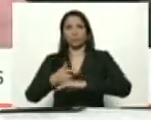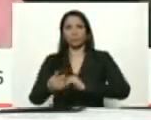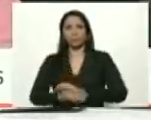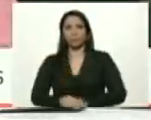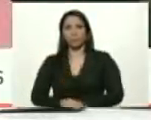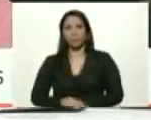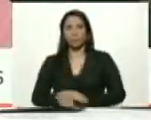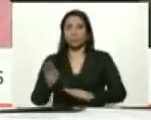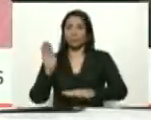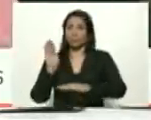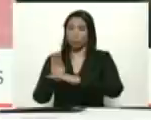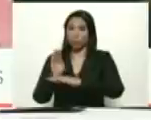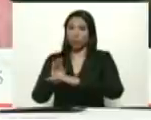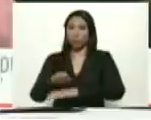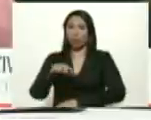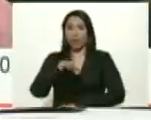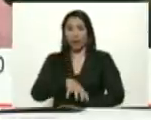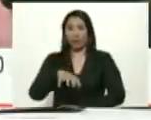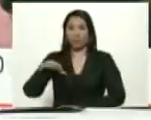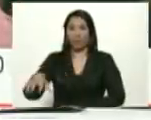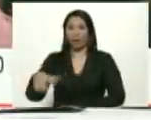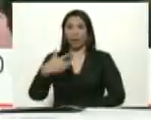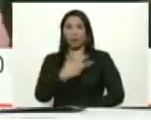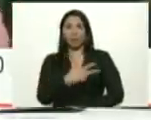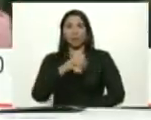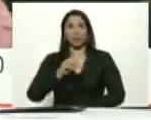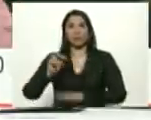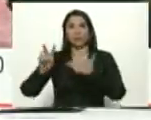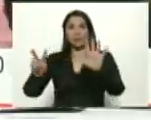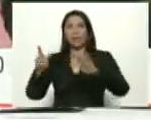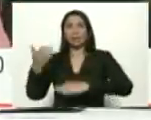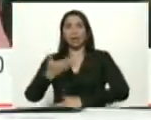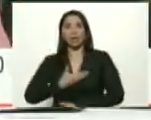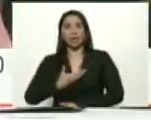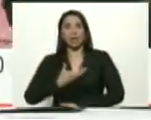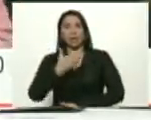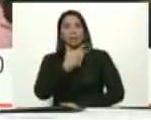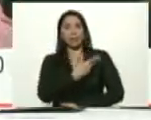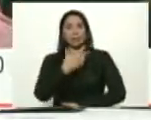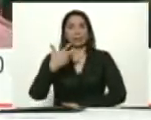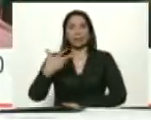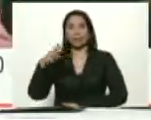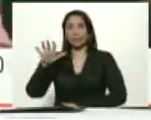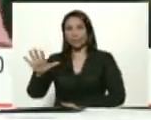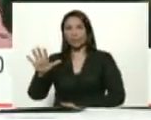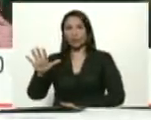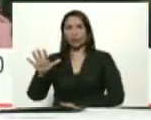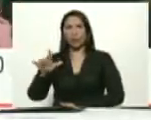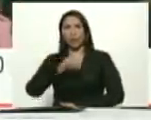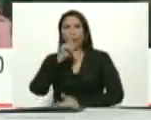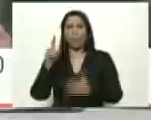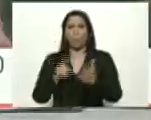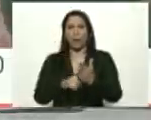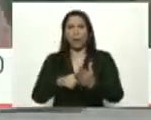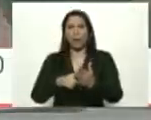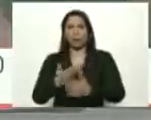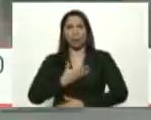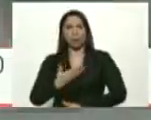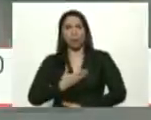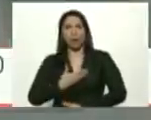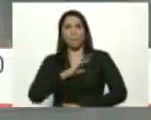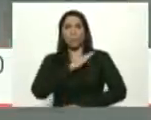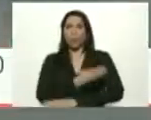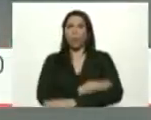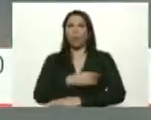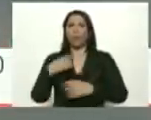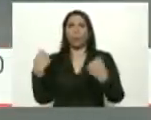los protectores, de 307 alcaldes, de los 335, del Poder Popular, de los consejos comunales, de los